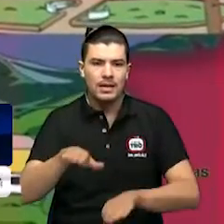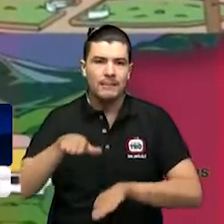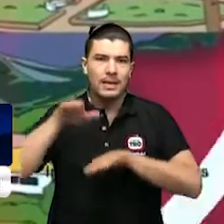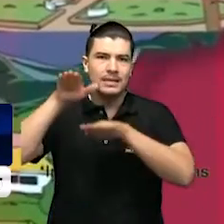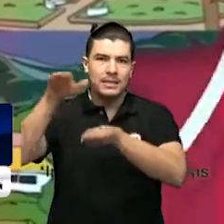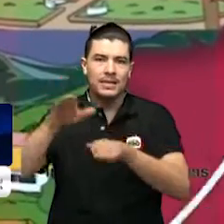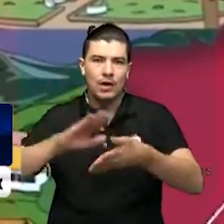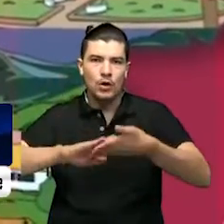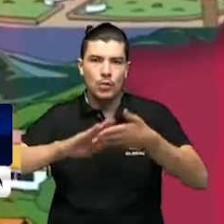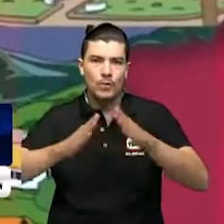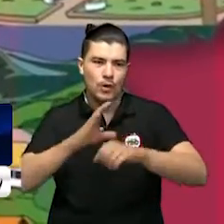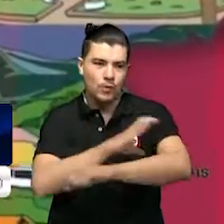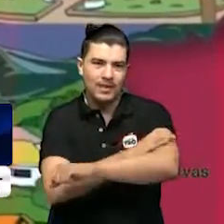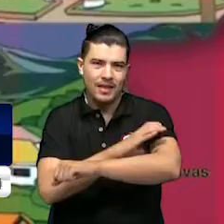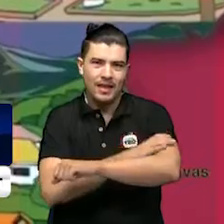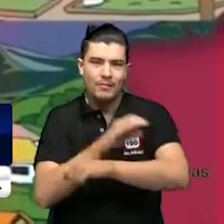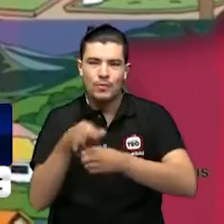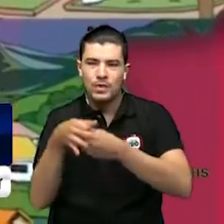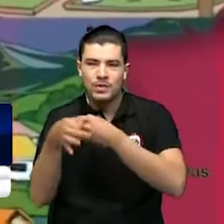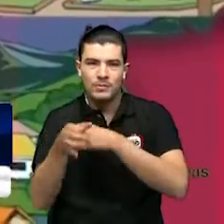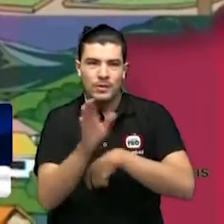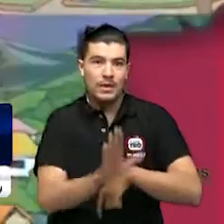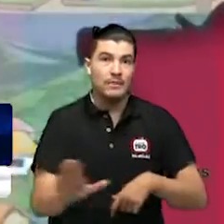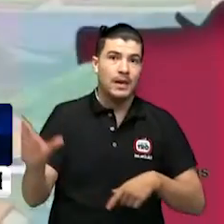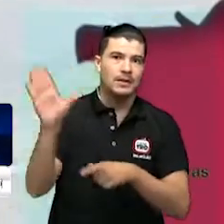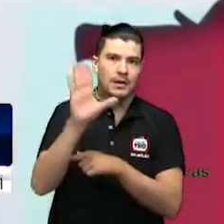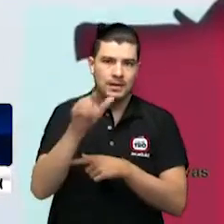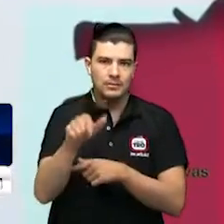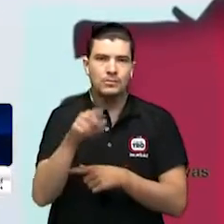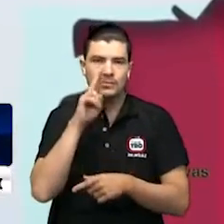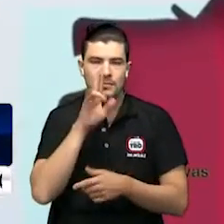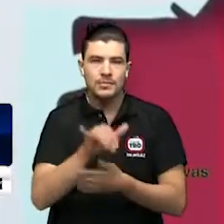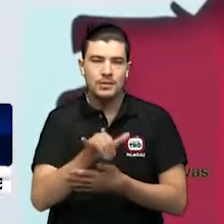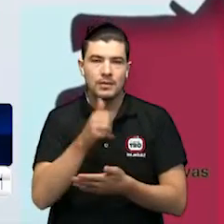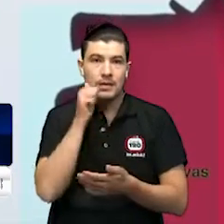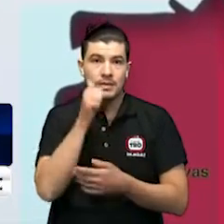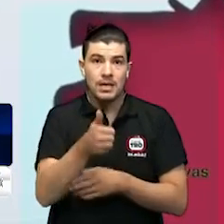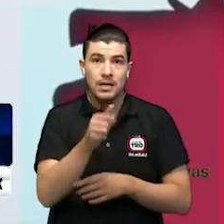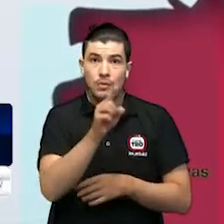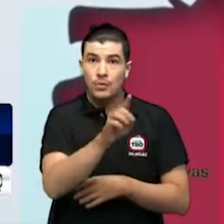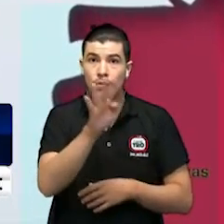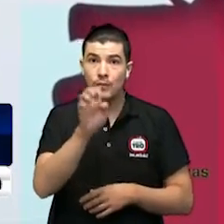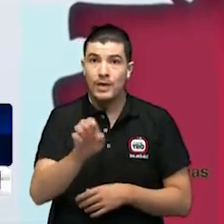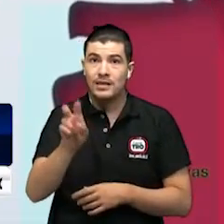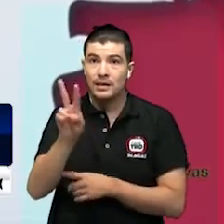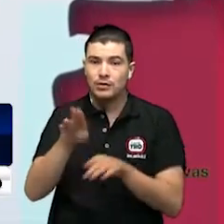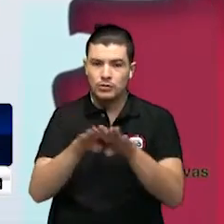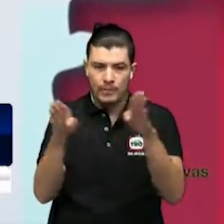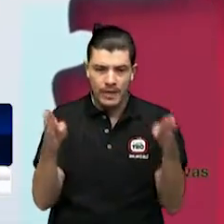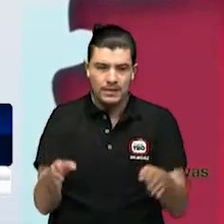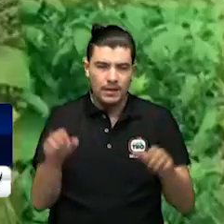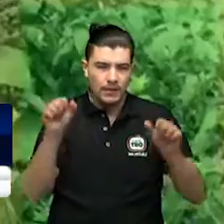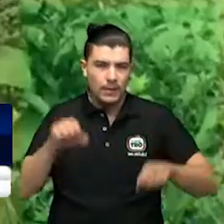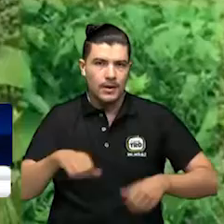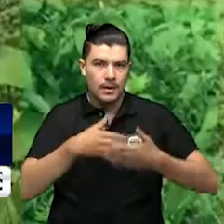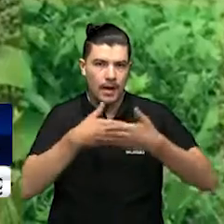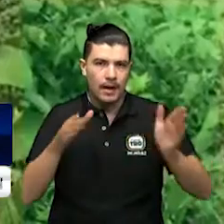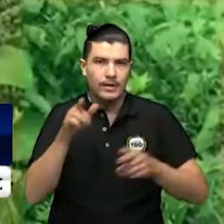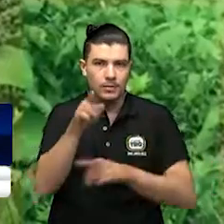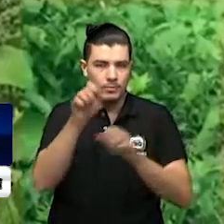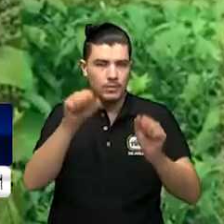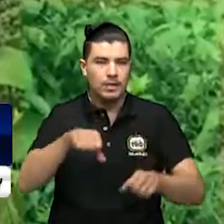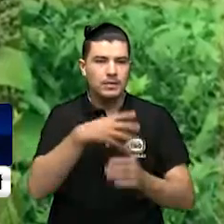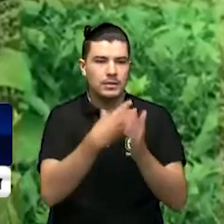municipales y departamentales es santander mañana 9 de septiembre 192 mesas serán habilitadas hay